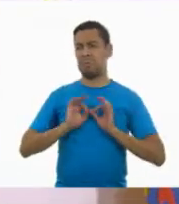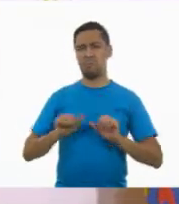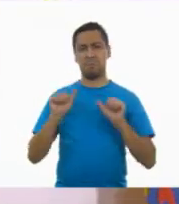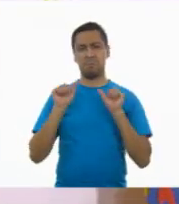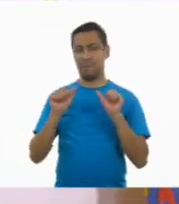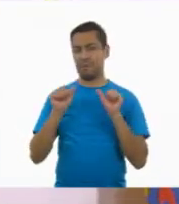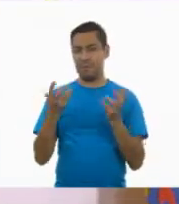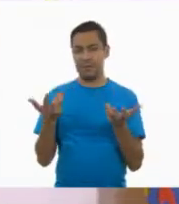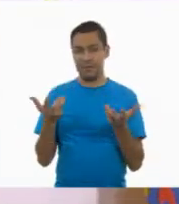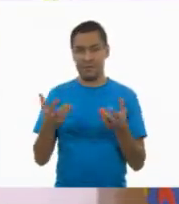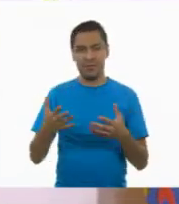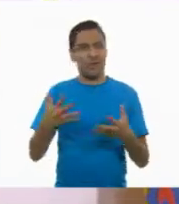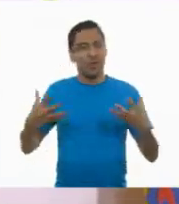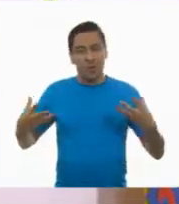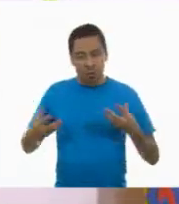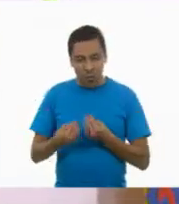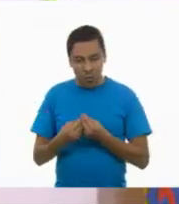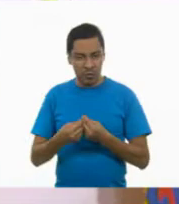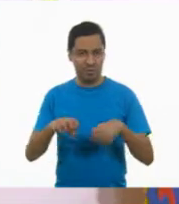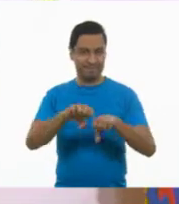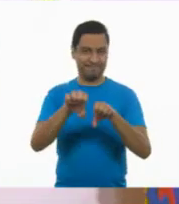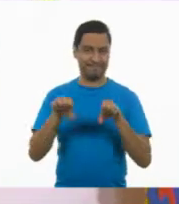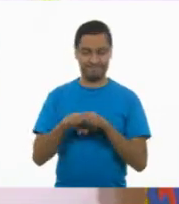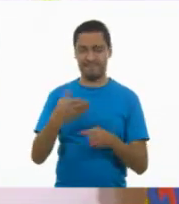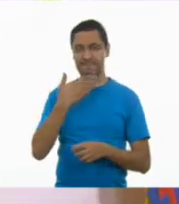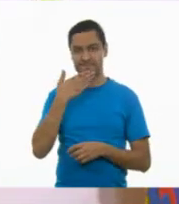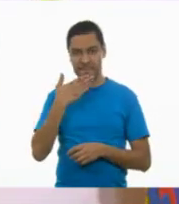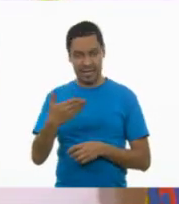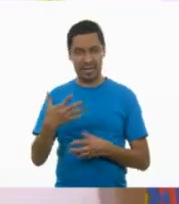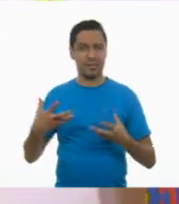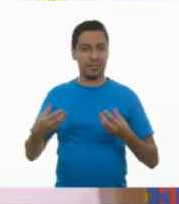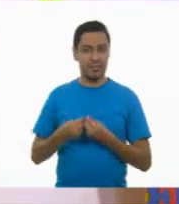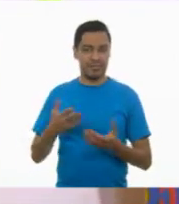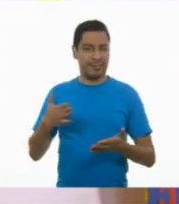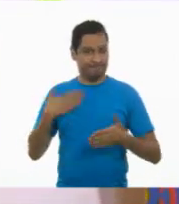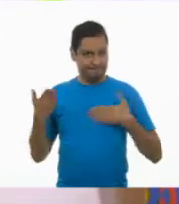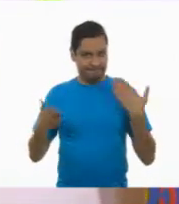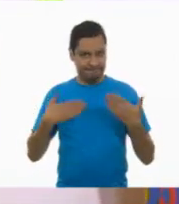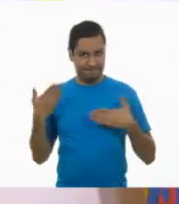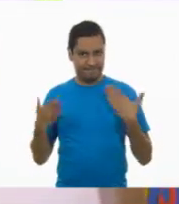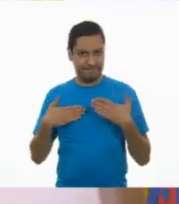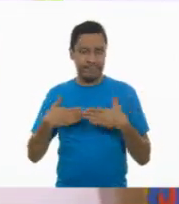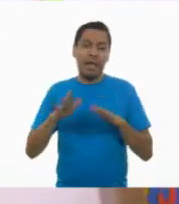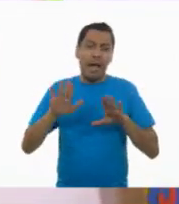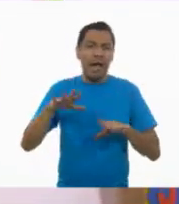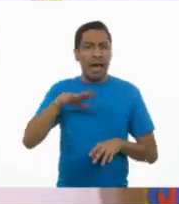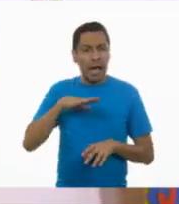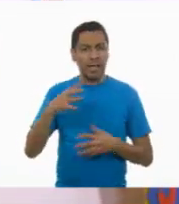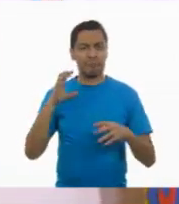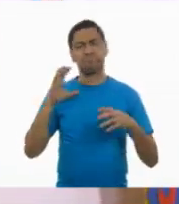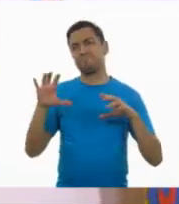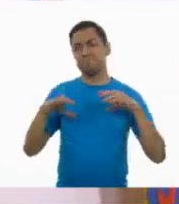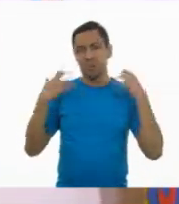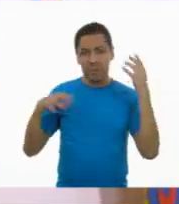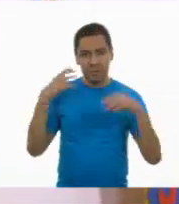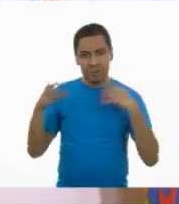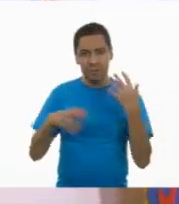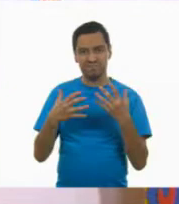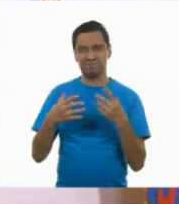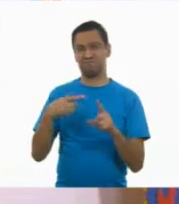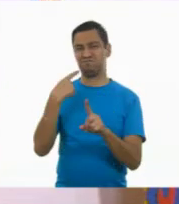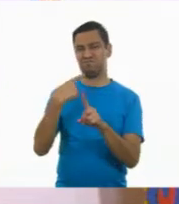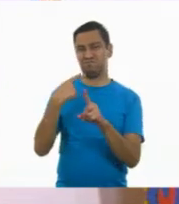se trabaje con entusiasmo. En cambio, también existen ambientes donde hay convivencia que puede llegar a ser